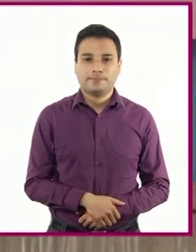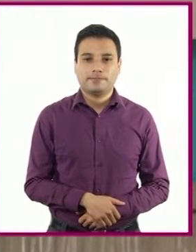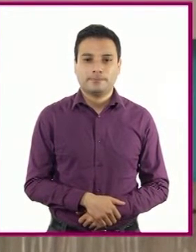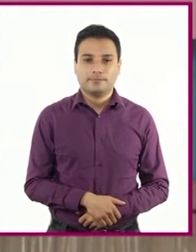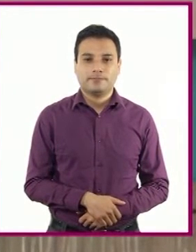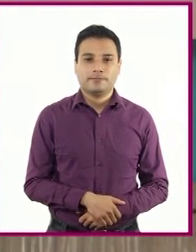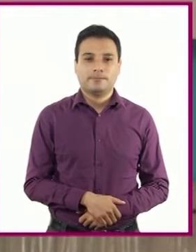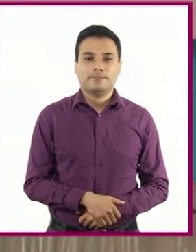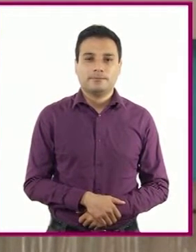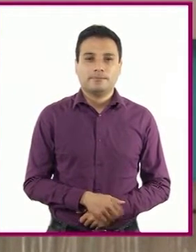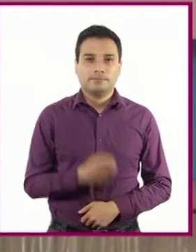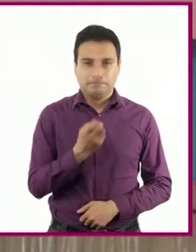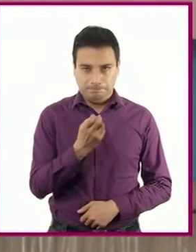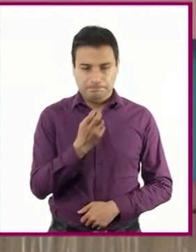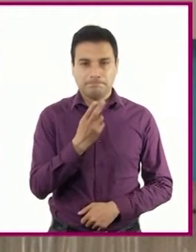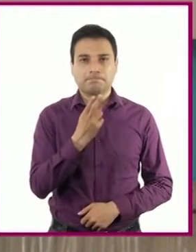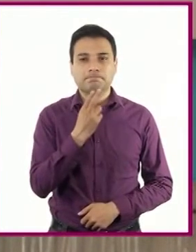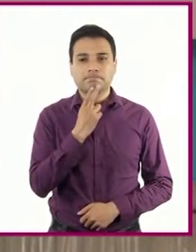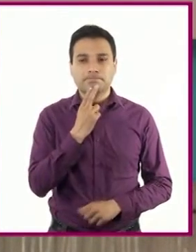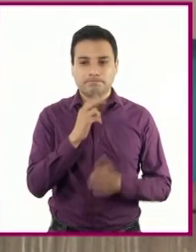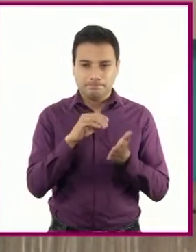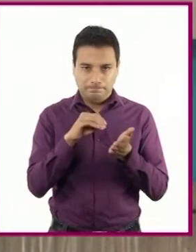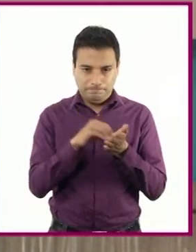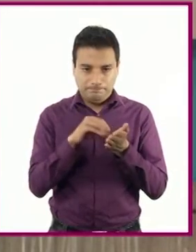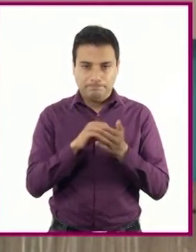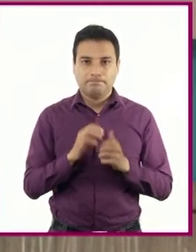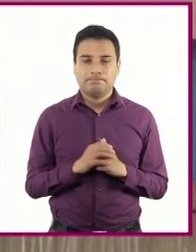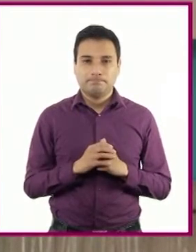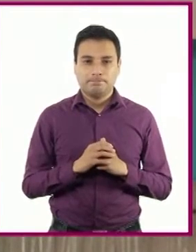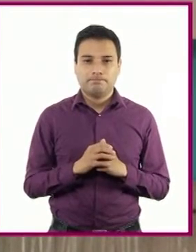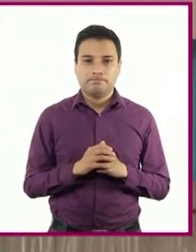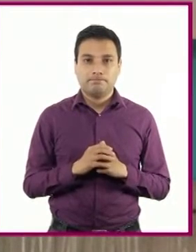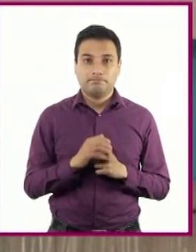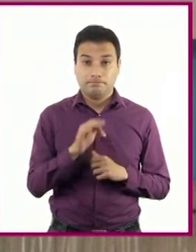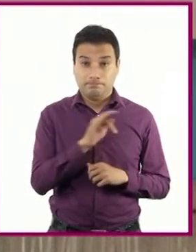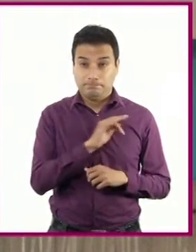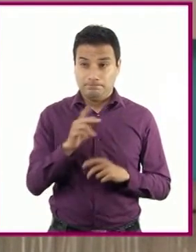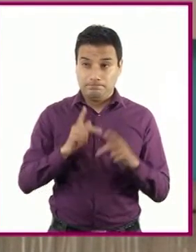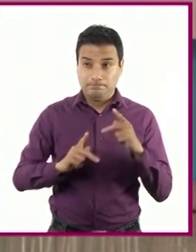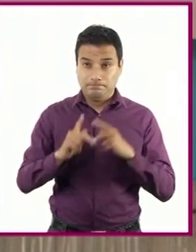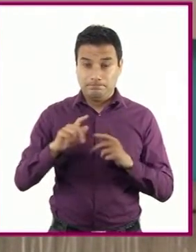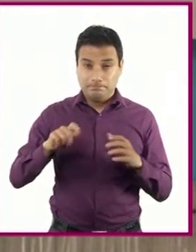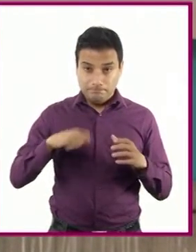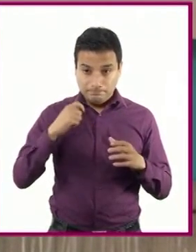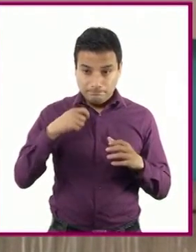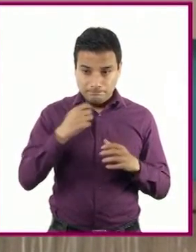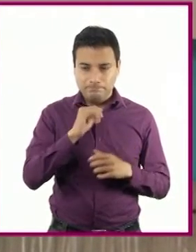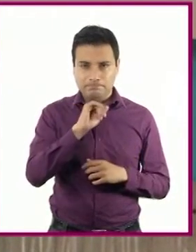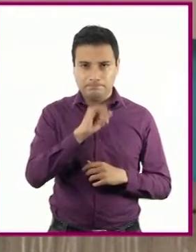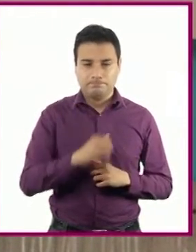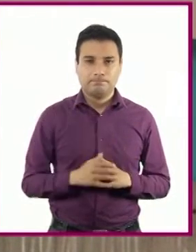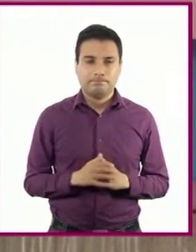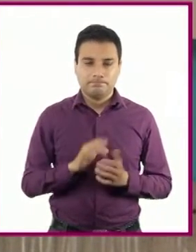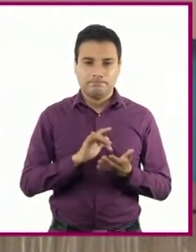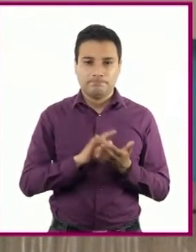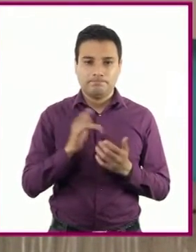Todavía lo ocuparemos, ¿verdad, maestro? Que es el agua oxigenada. ¿Me podría compartir una cuchara, de favor? Claro que sí.